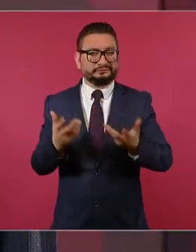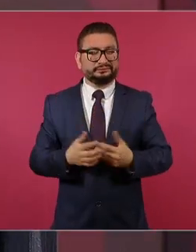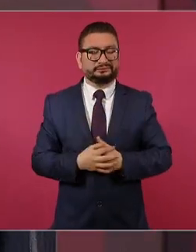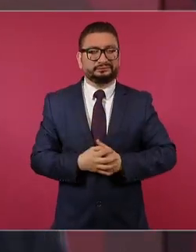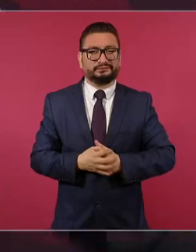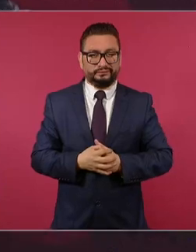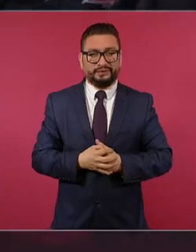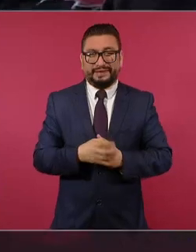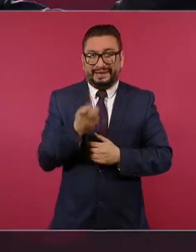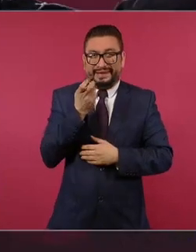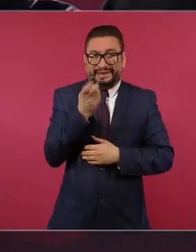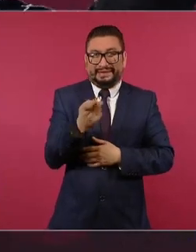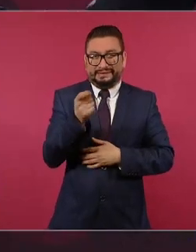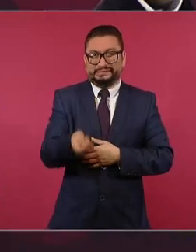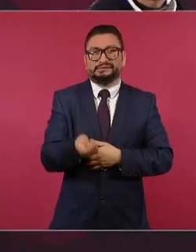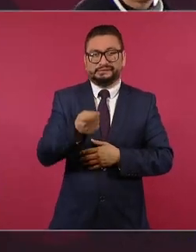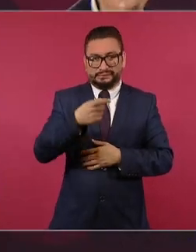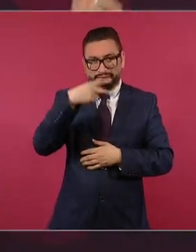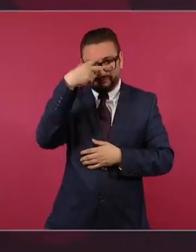Eso es